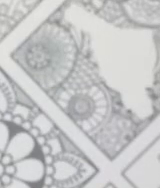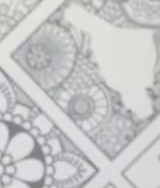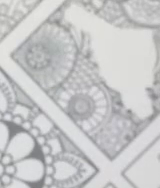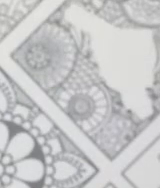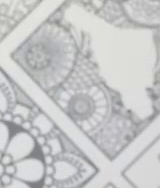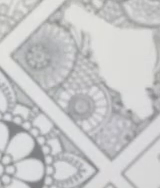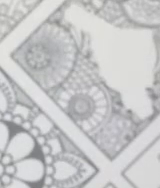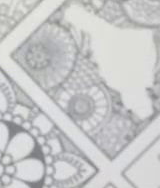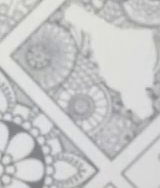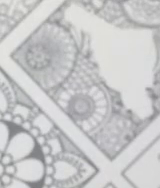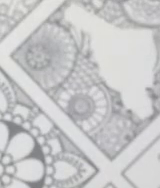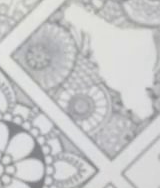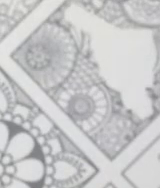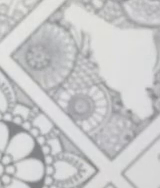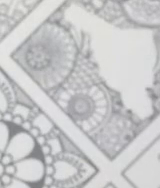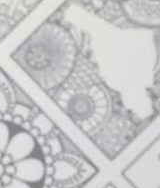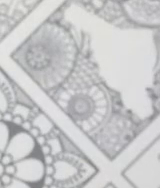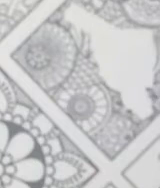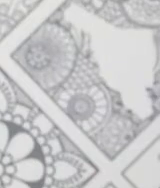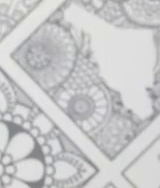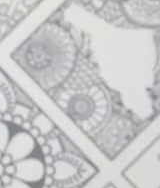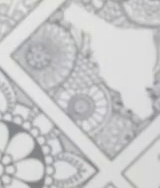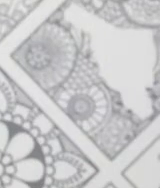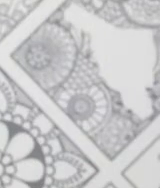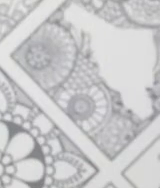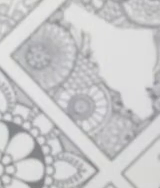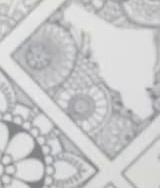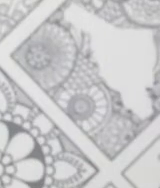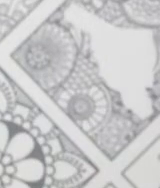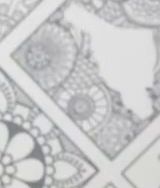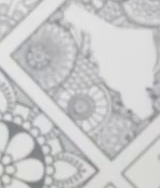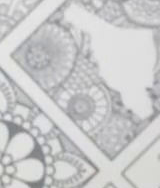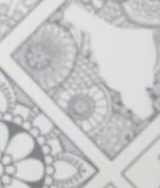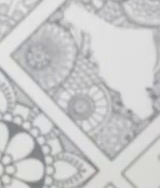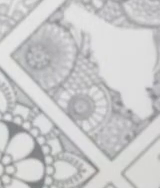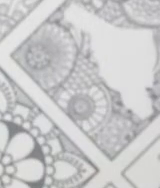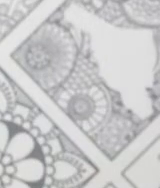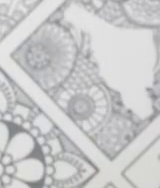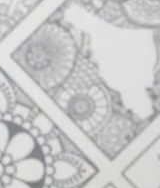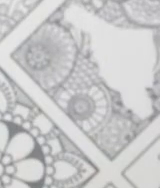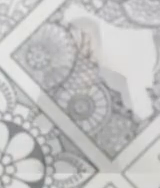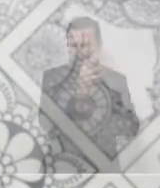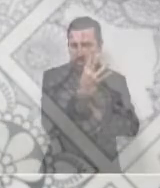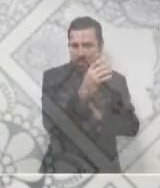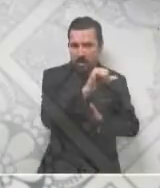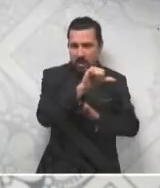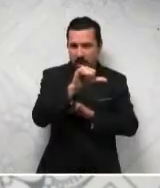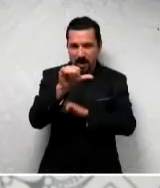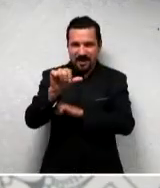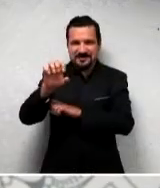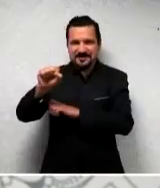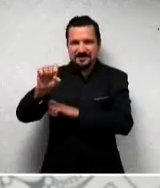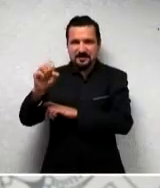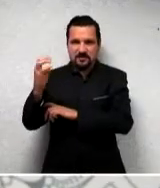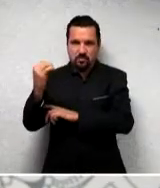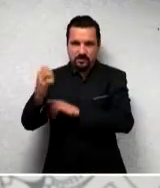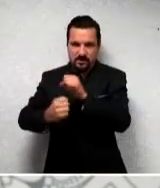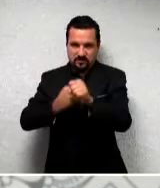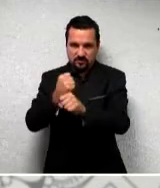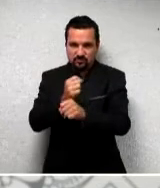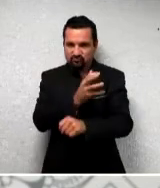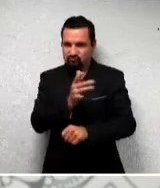mujeres y cinco hombres cuyas edades oscilan entre los 24 y 69 años